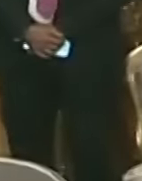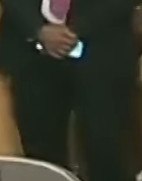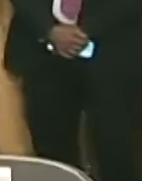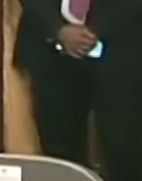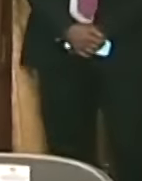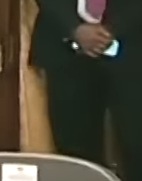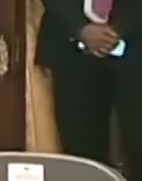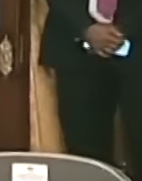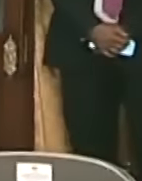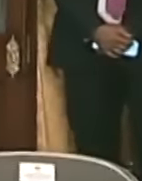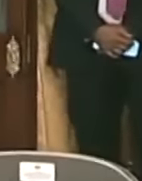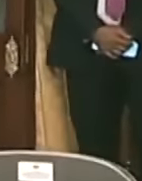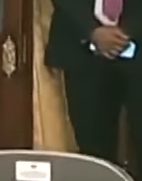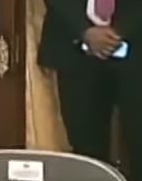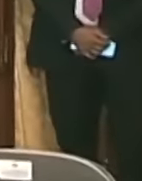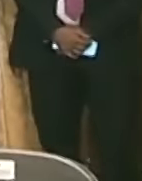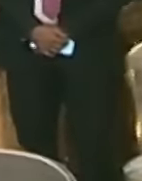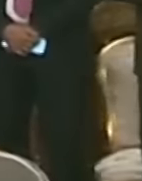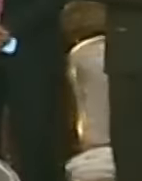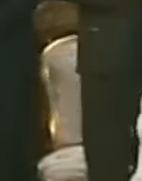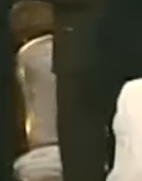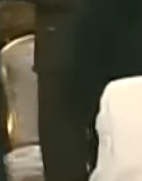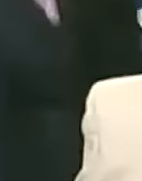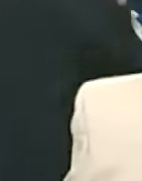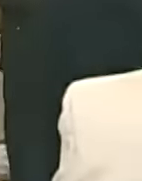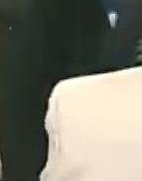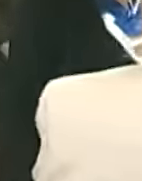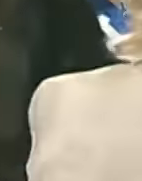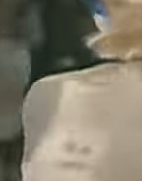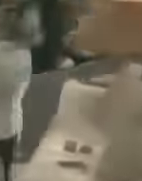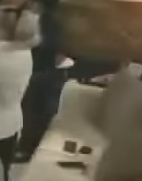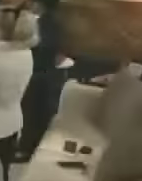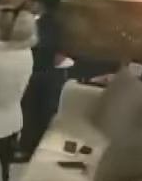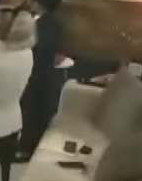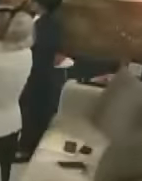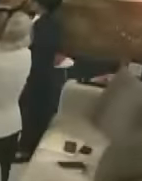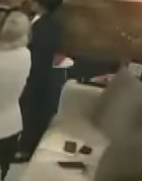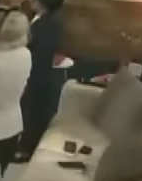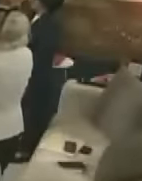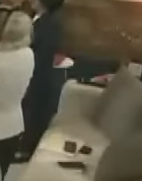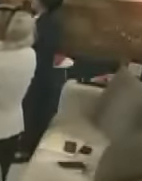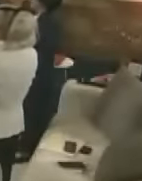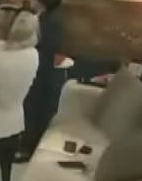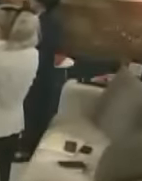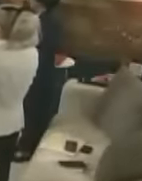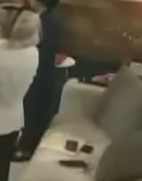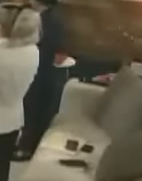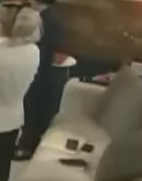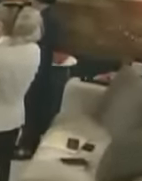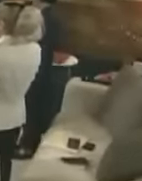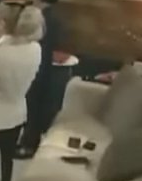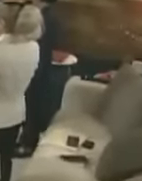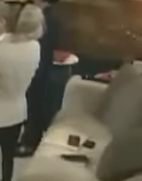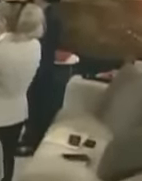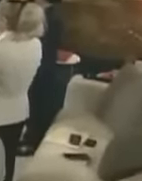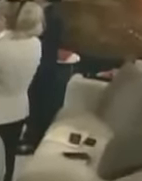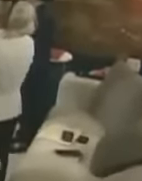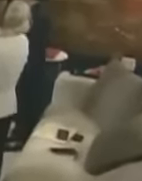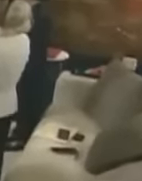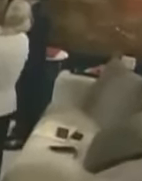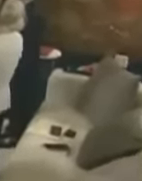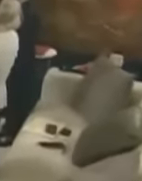Se encuentra también presente el viceministro de Políticas Antibloqueo, William Castillo. Saludo en este momento al jefe de Estado, Nicolás Maduro